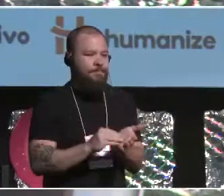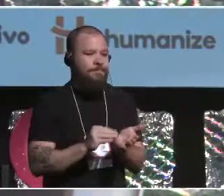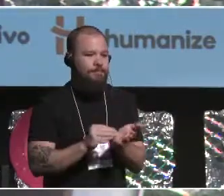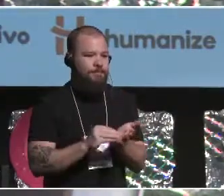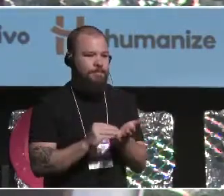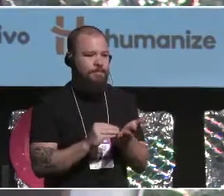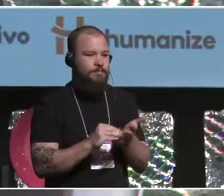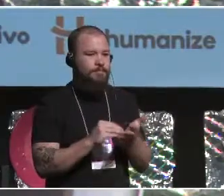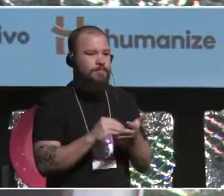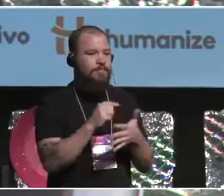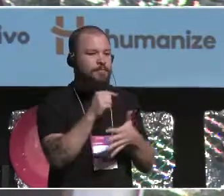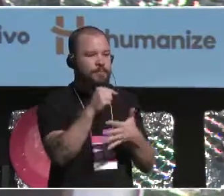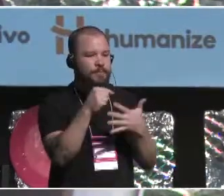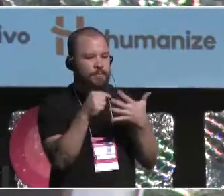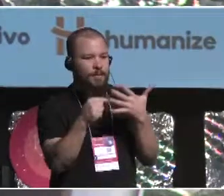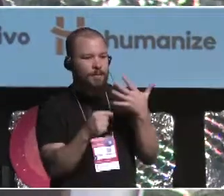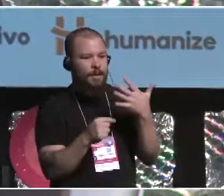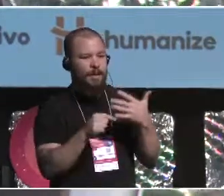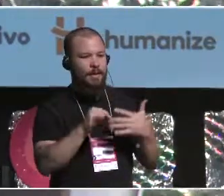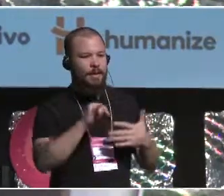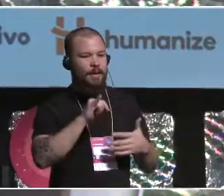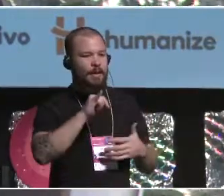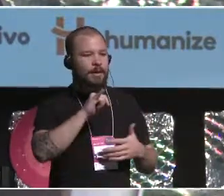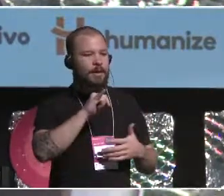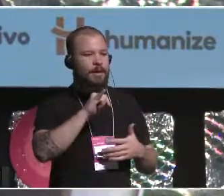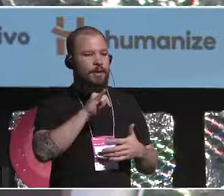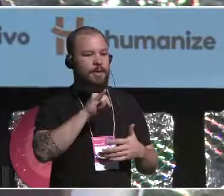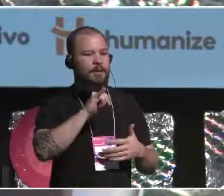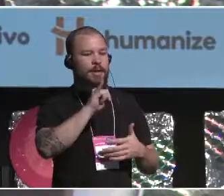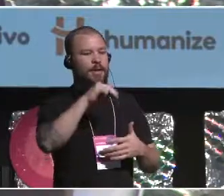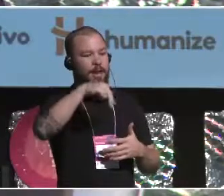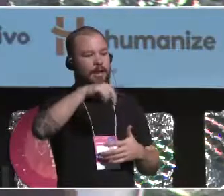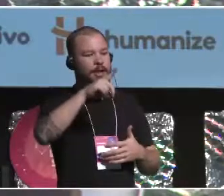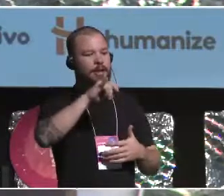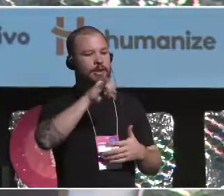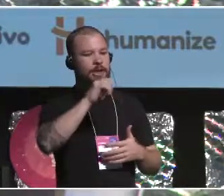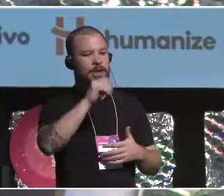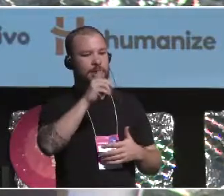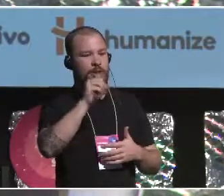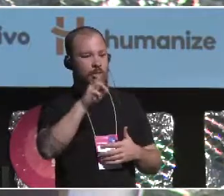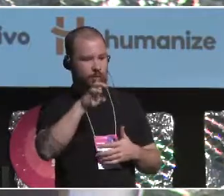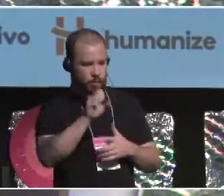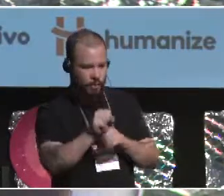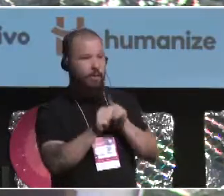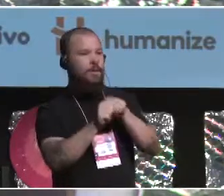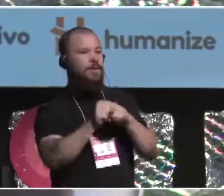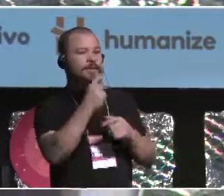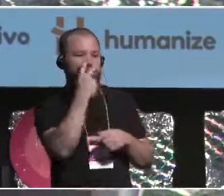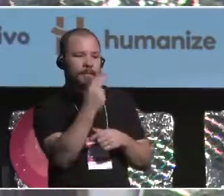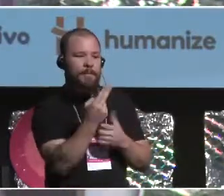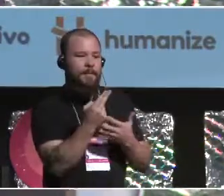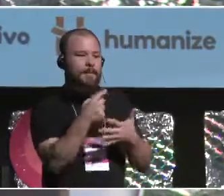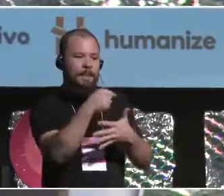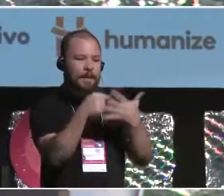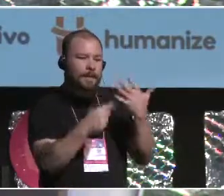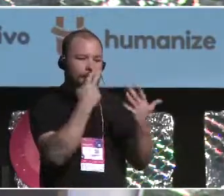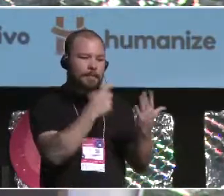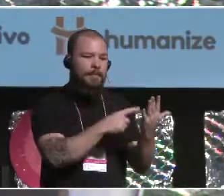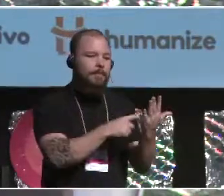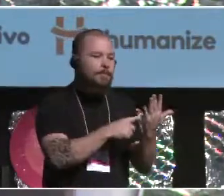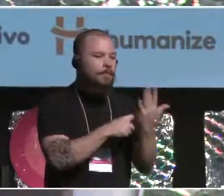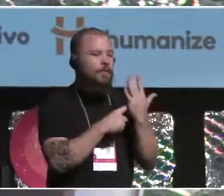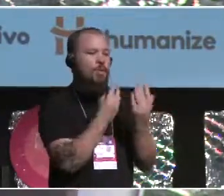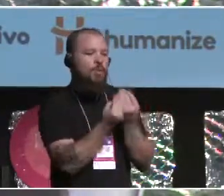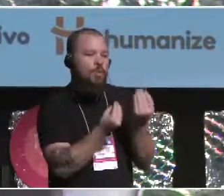El reto está en que muchos de ellos están sin la disponibilidad de datos. No quiere decir, y comparto lo que